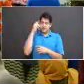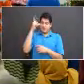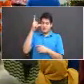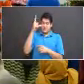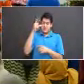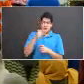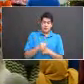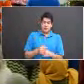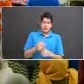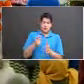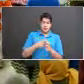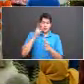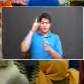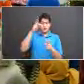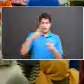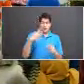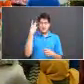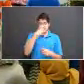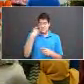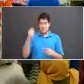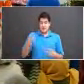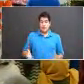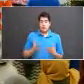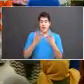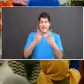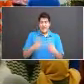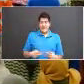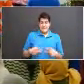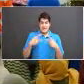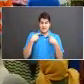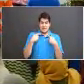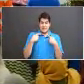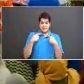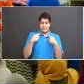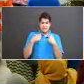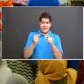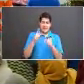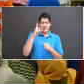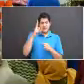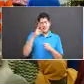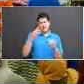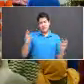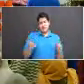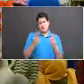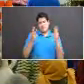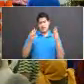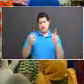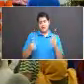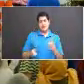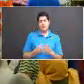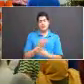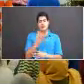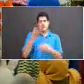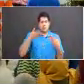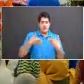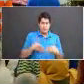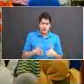de tu espíritu vivificante, operando de esta manera el milagro del nuevo